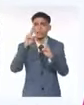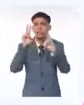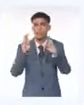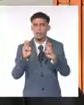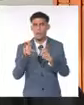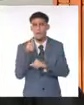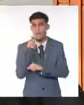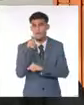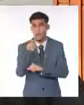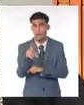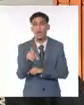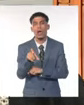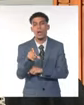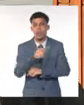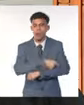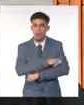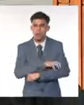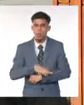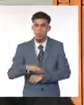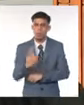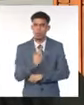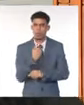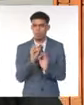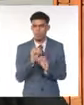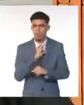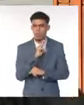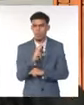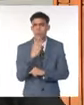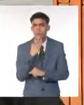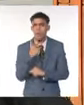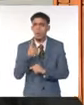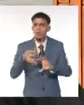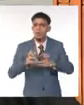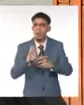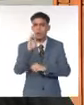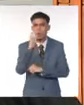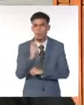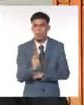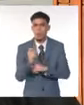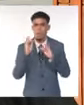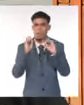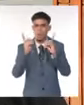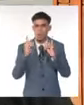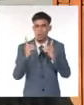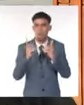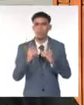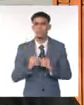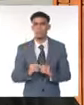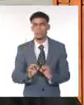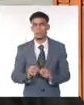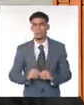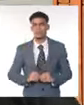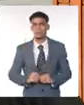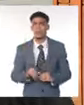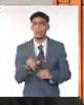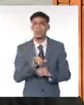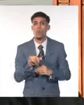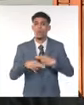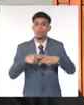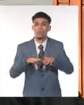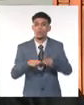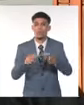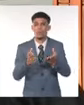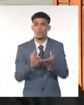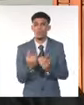lo que buscan las personas. Y a eso queremos responder, pero en mejores condiciones, también económicas, también políticas, también de motivación de la gente, gestionado a partir de lo que